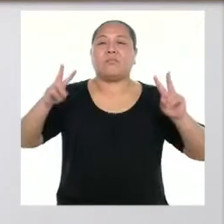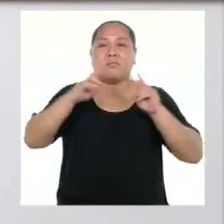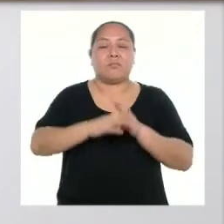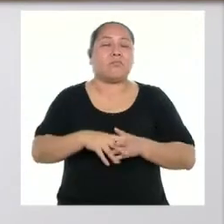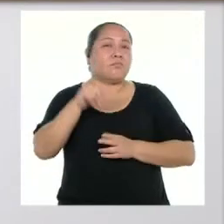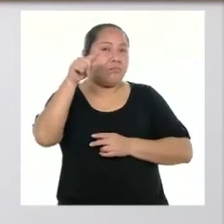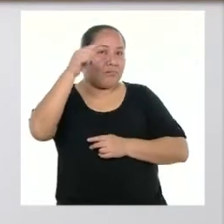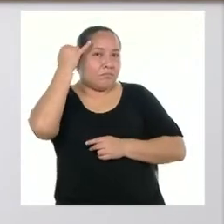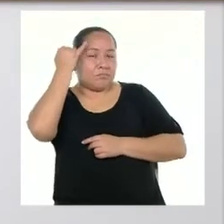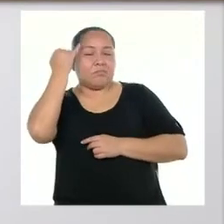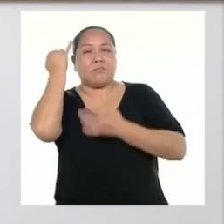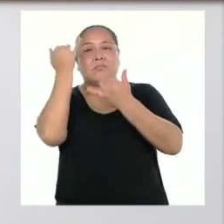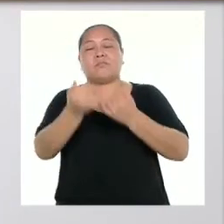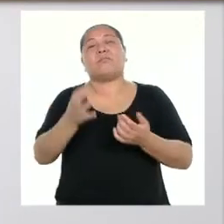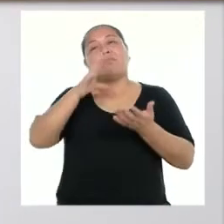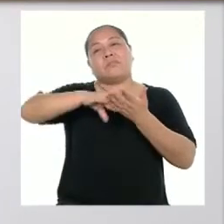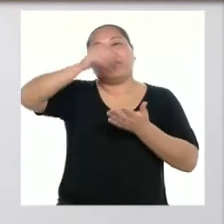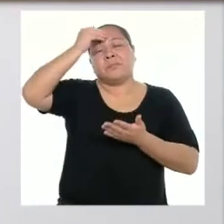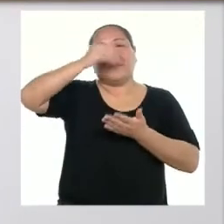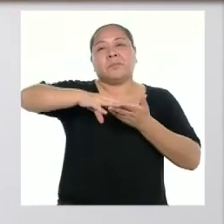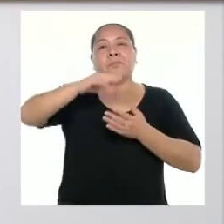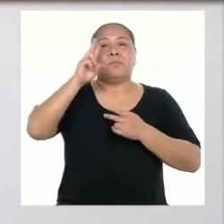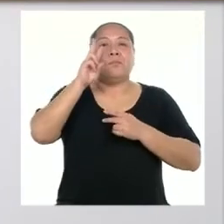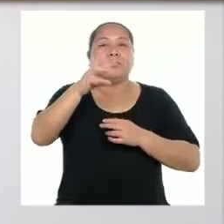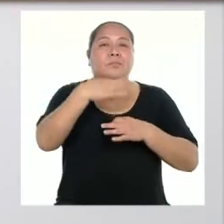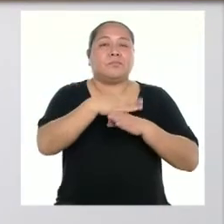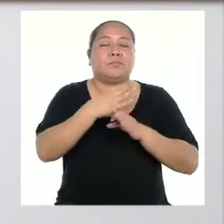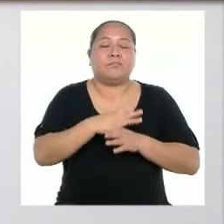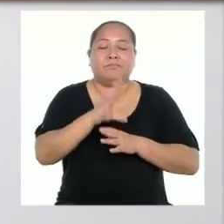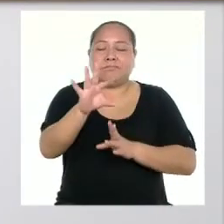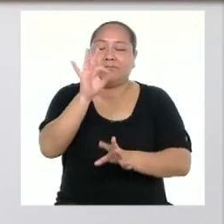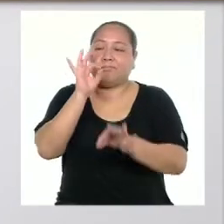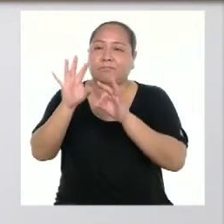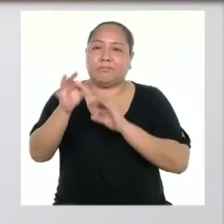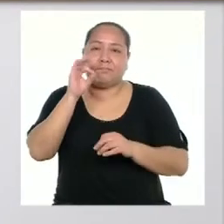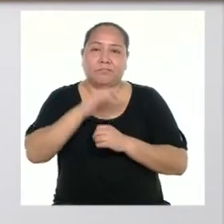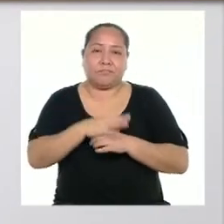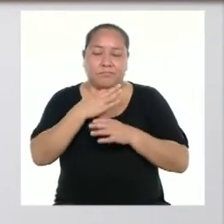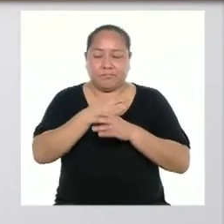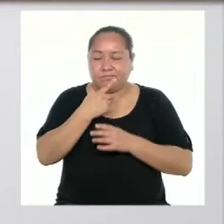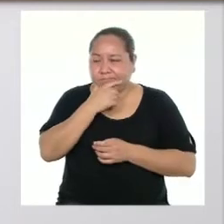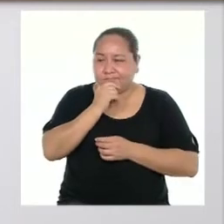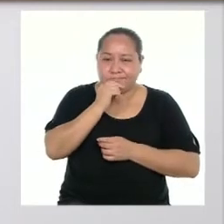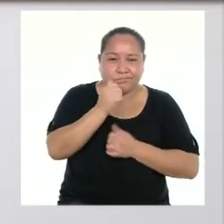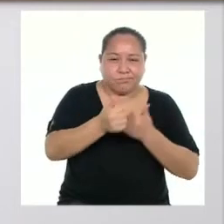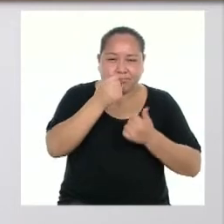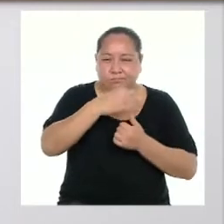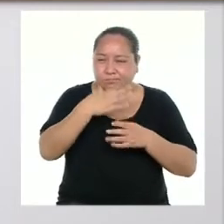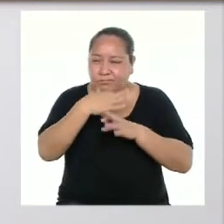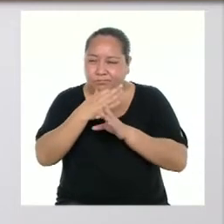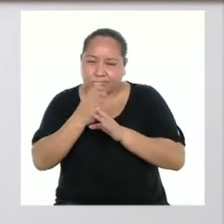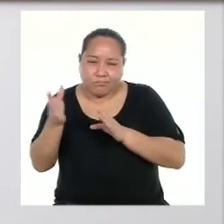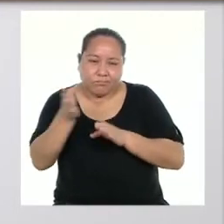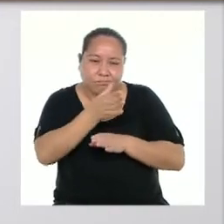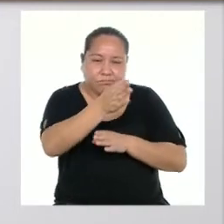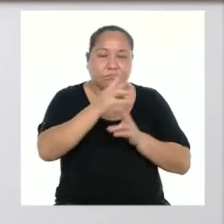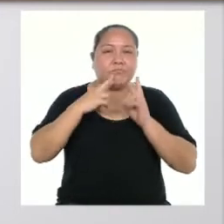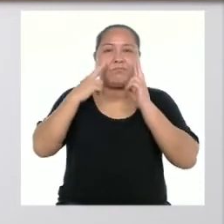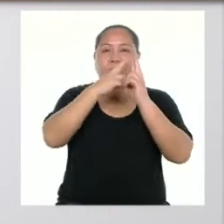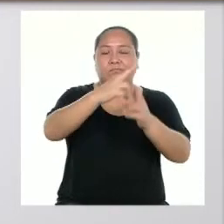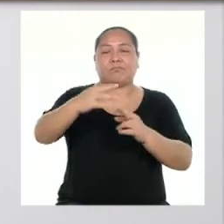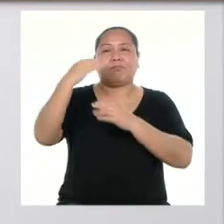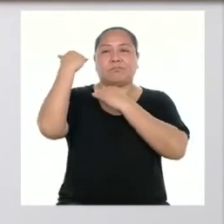Hoy aprenderemos dos métodos para obtener por estimación la medida de la superficie de la cuenca del río